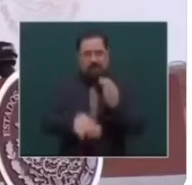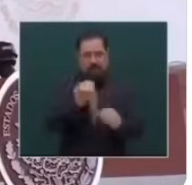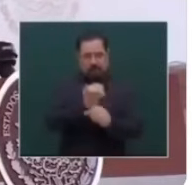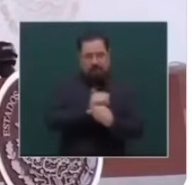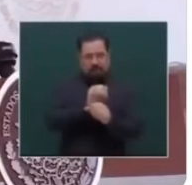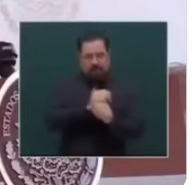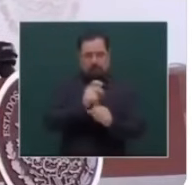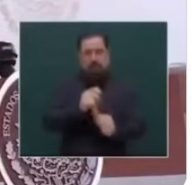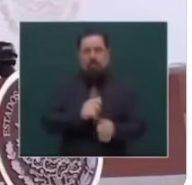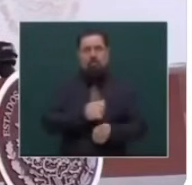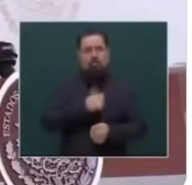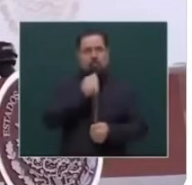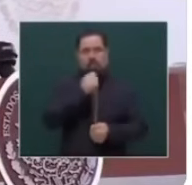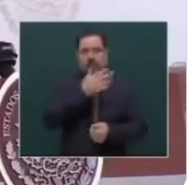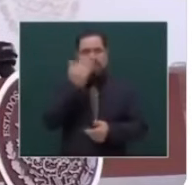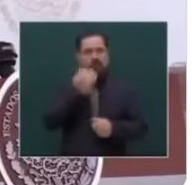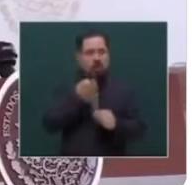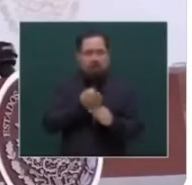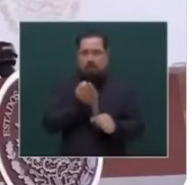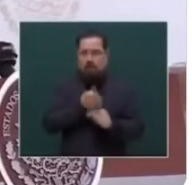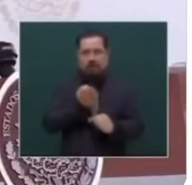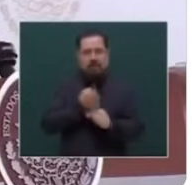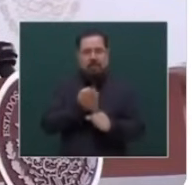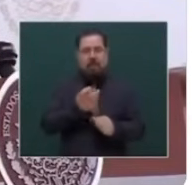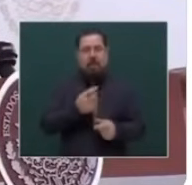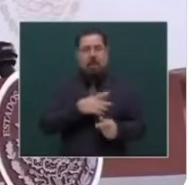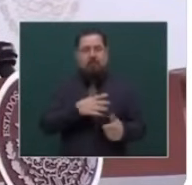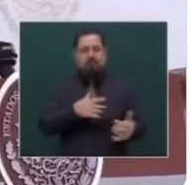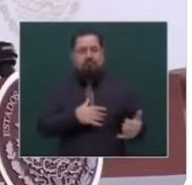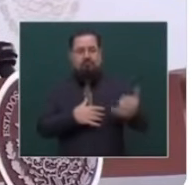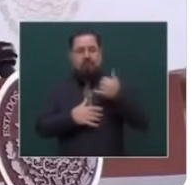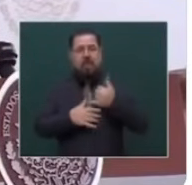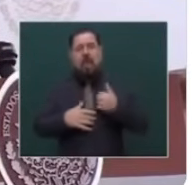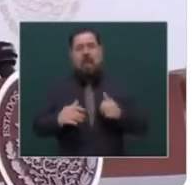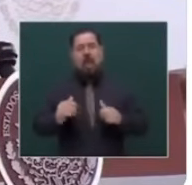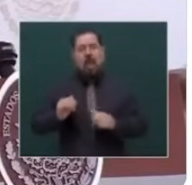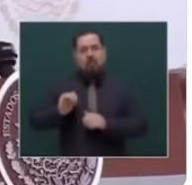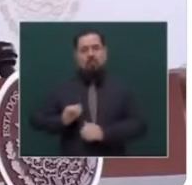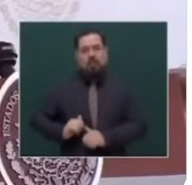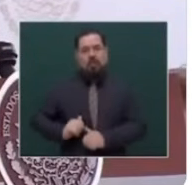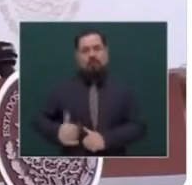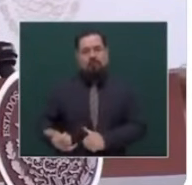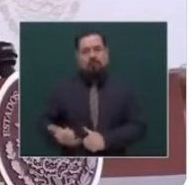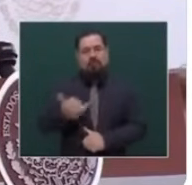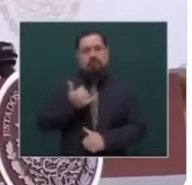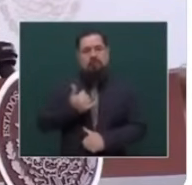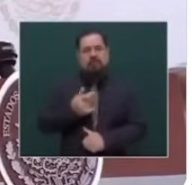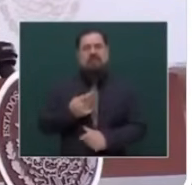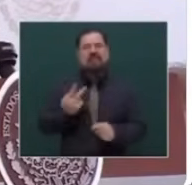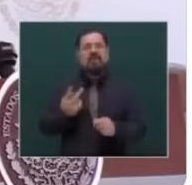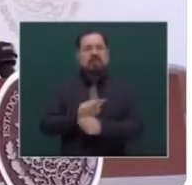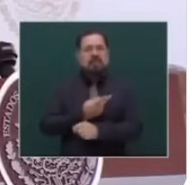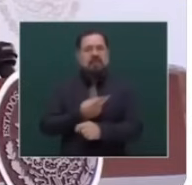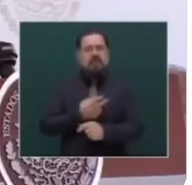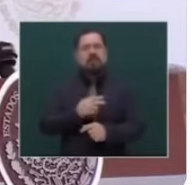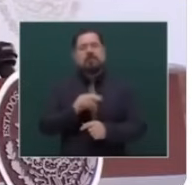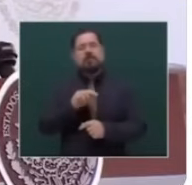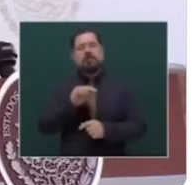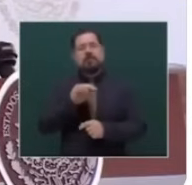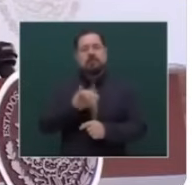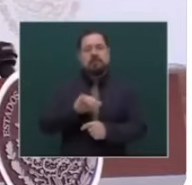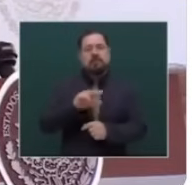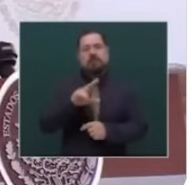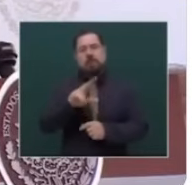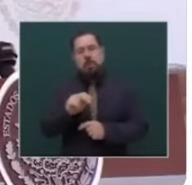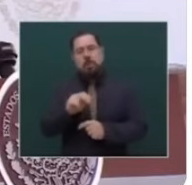No sabemos en este momento, de acuerdo al reporte de las autoridades, de qué se trata. Si se trata